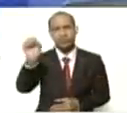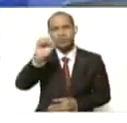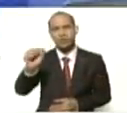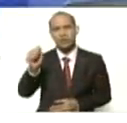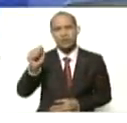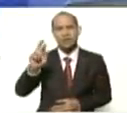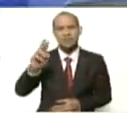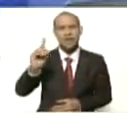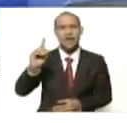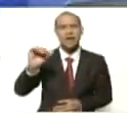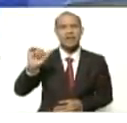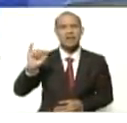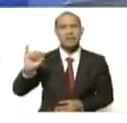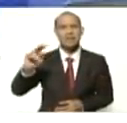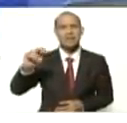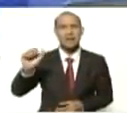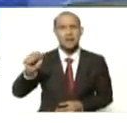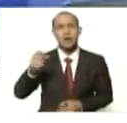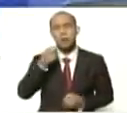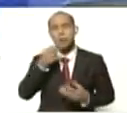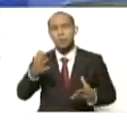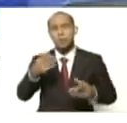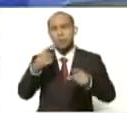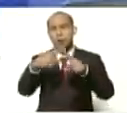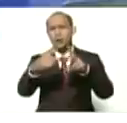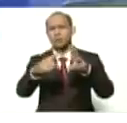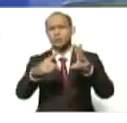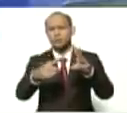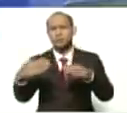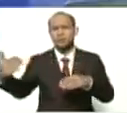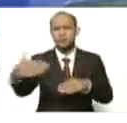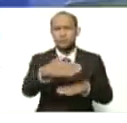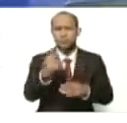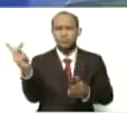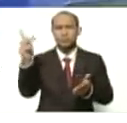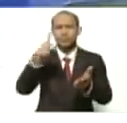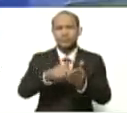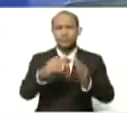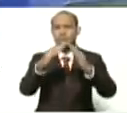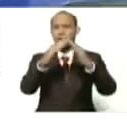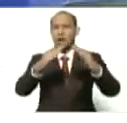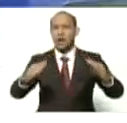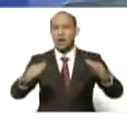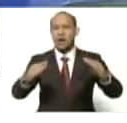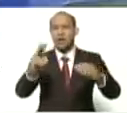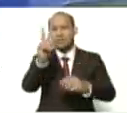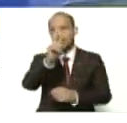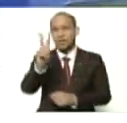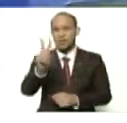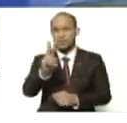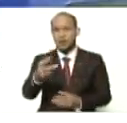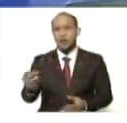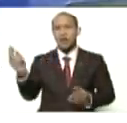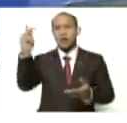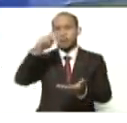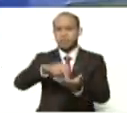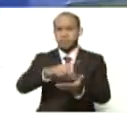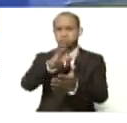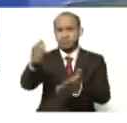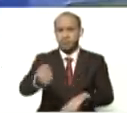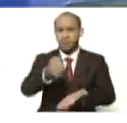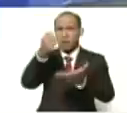hay buenas expectativas para que la sardinas llegue al hogar venezolanos llegue a los clap la